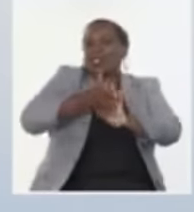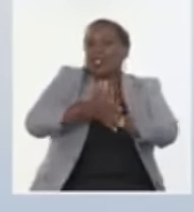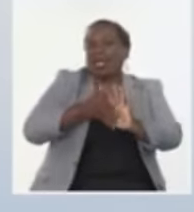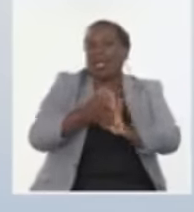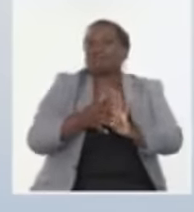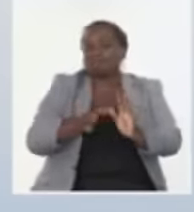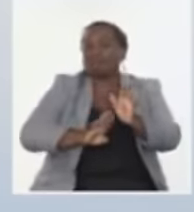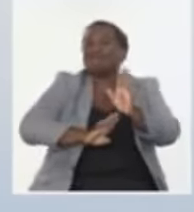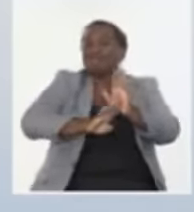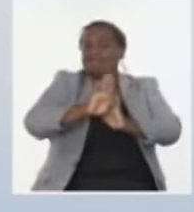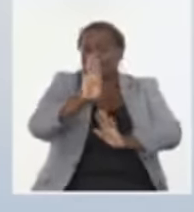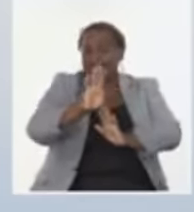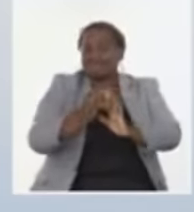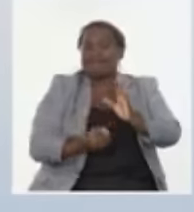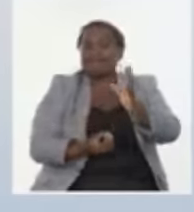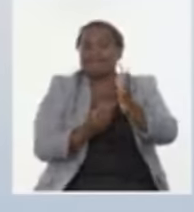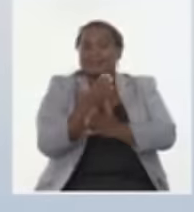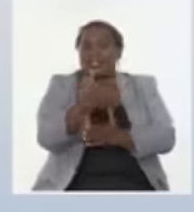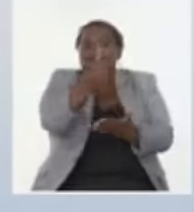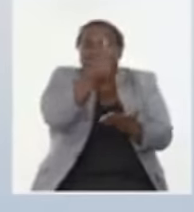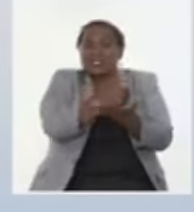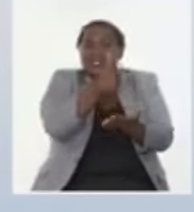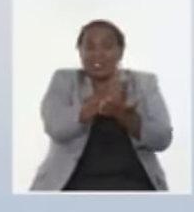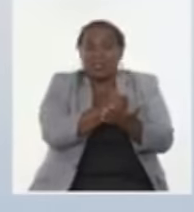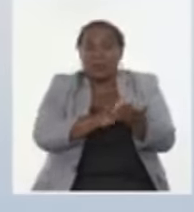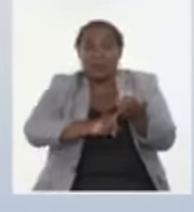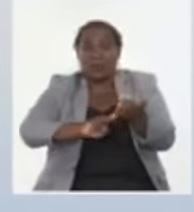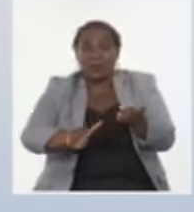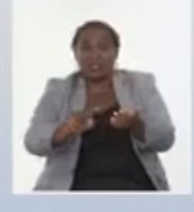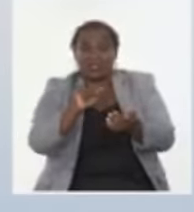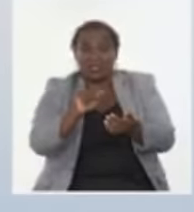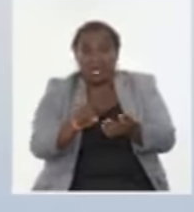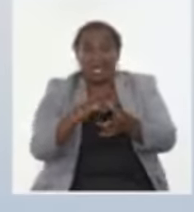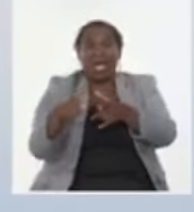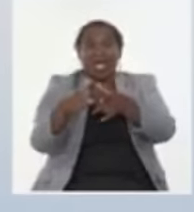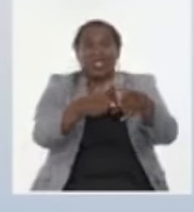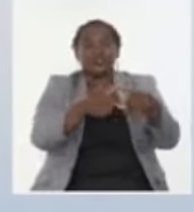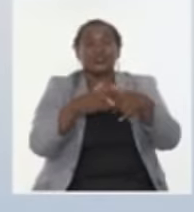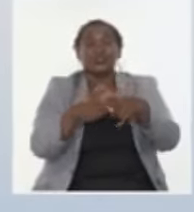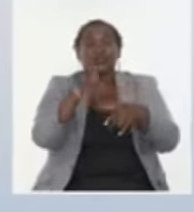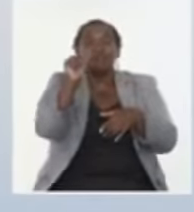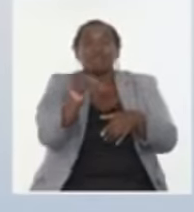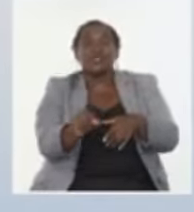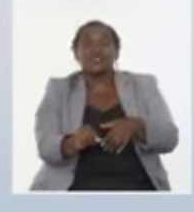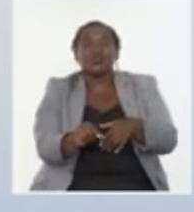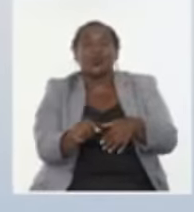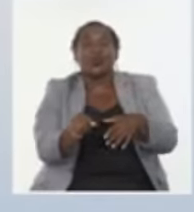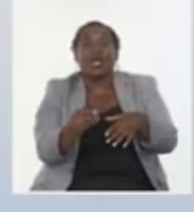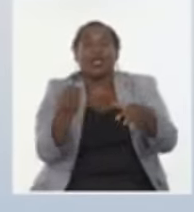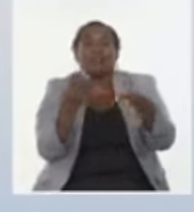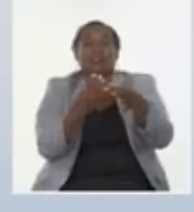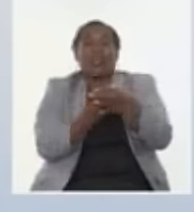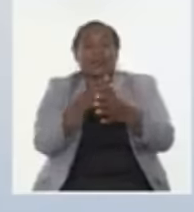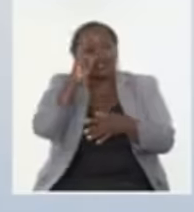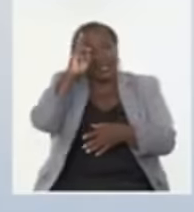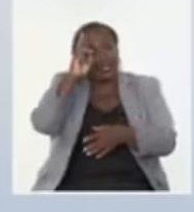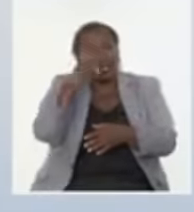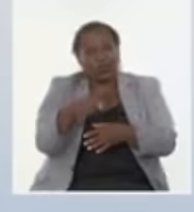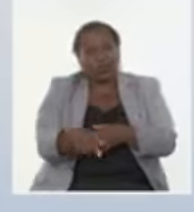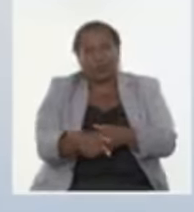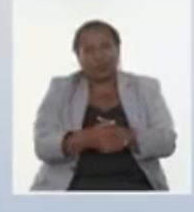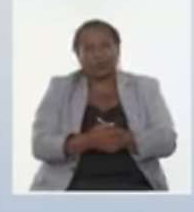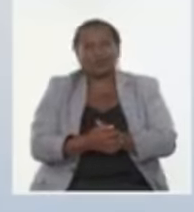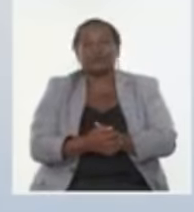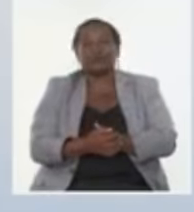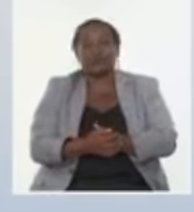en la constitución de las filiales provinciales de la Asociación Cubana de Personas en Situación de Discapacidad Intelectual,